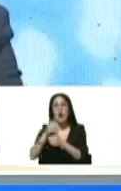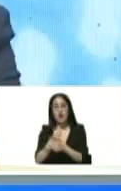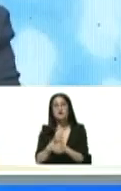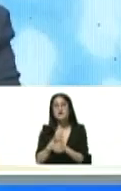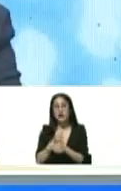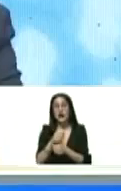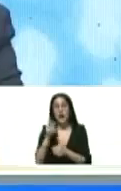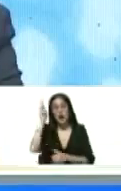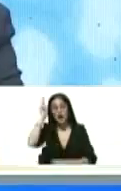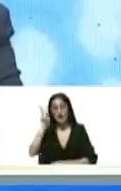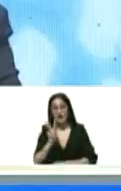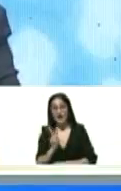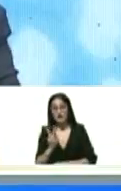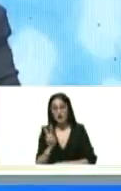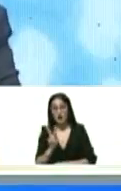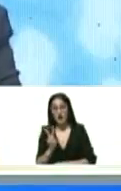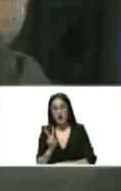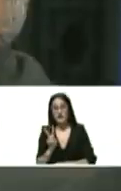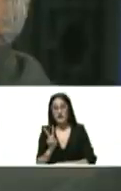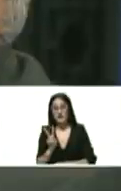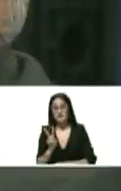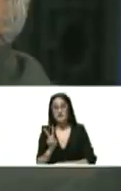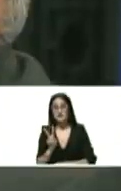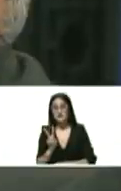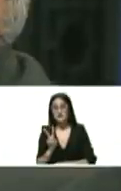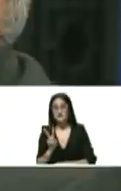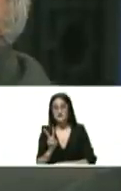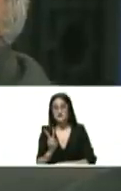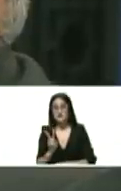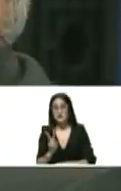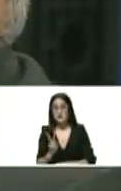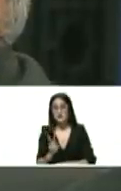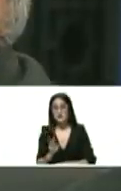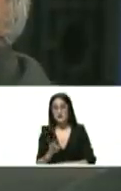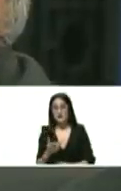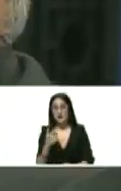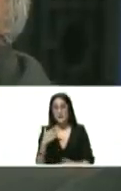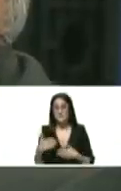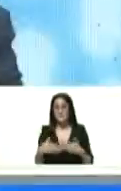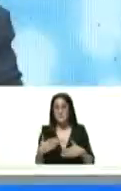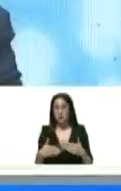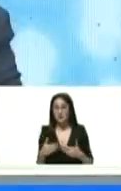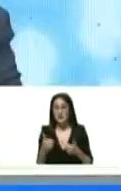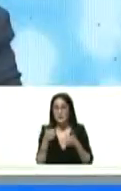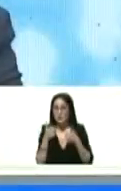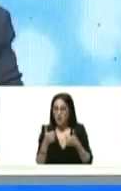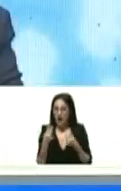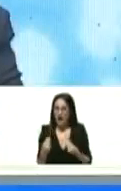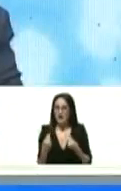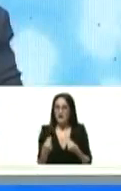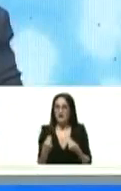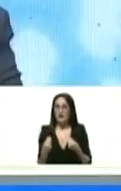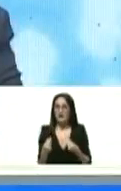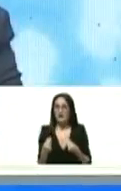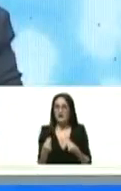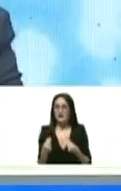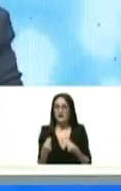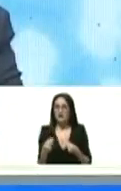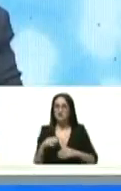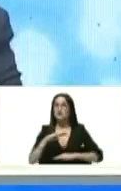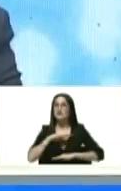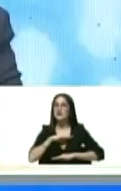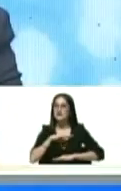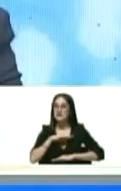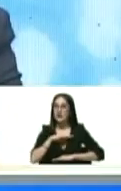estantes, se cumple la ecuación virtuosa de producir buena calidad,